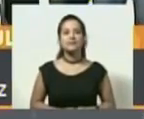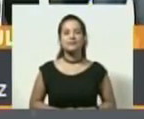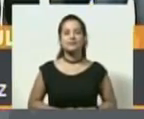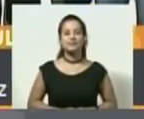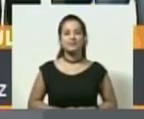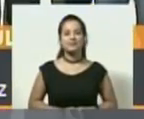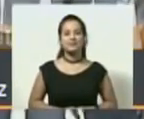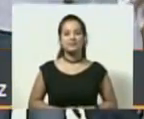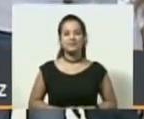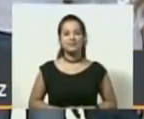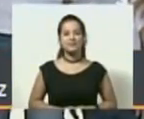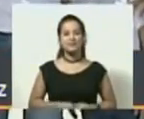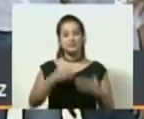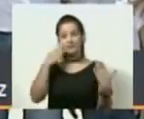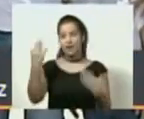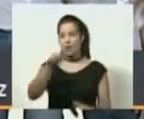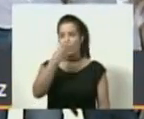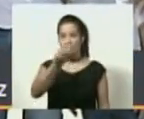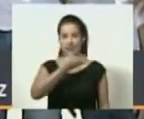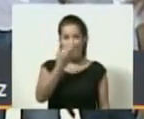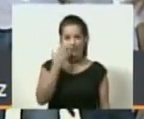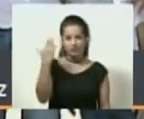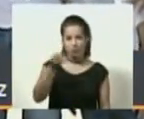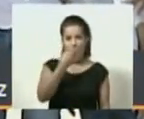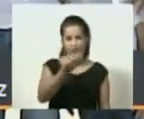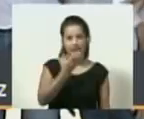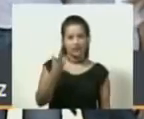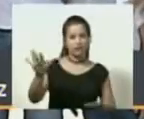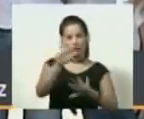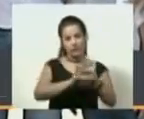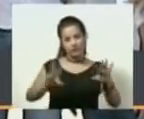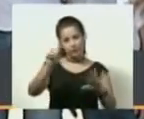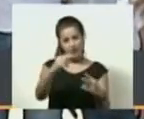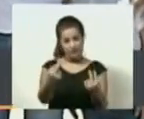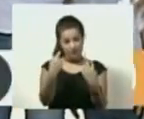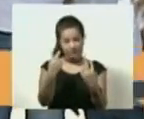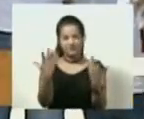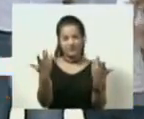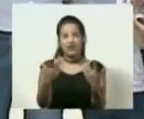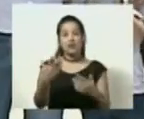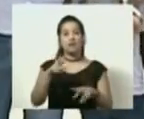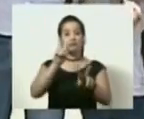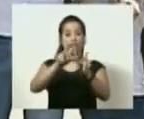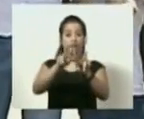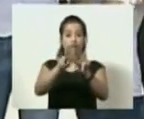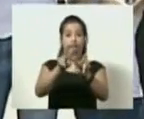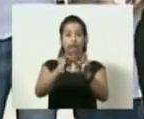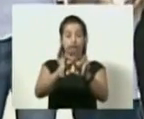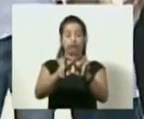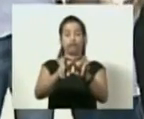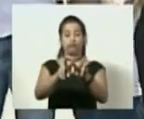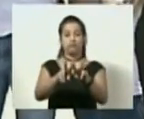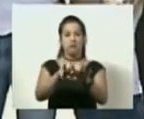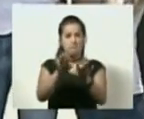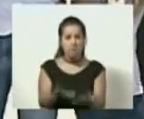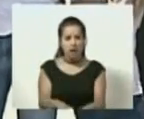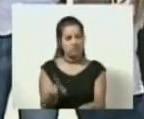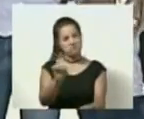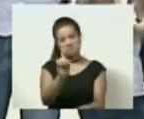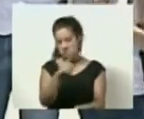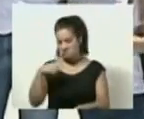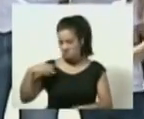Buenas tardes, mi comandante en jefe, y muy buenas tardes a toda Venezuela. La gran misión Vivienda Venezuela, indetenible, como todos los